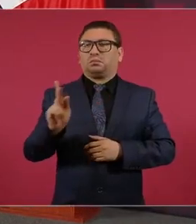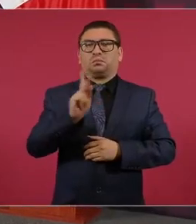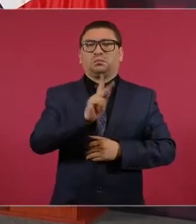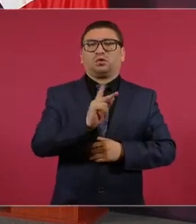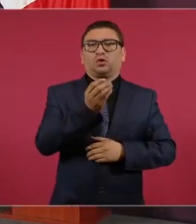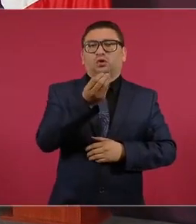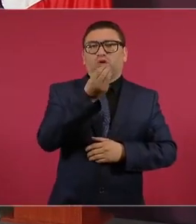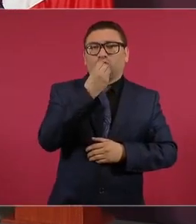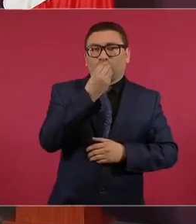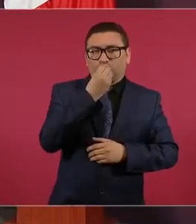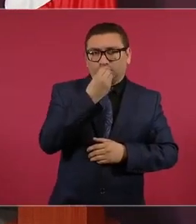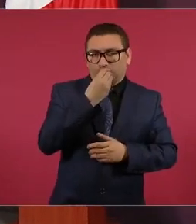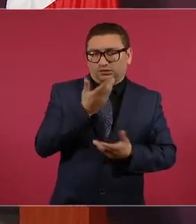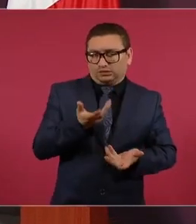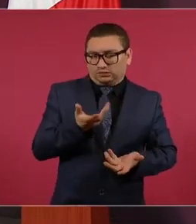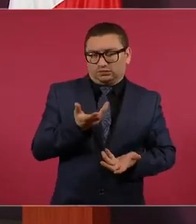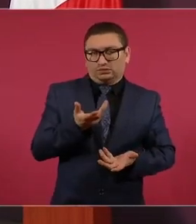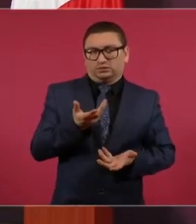alimentos